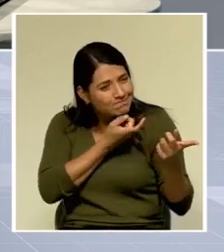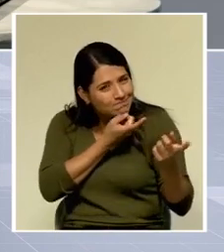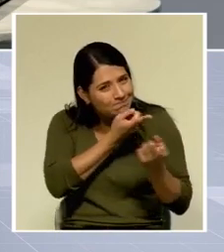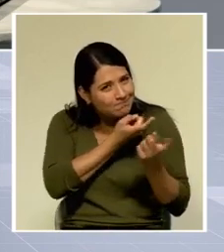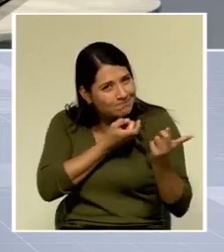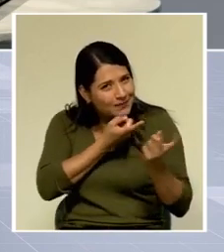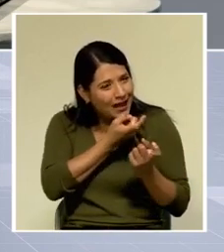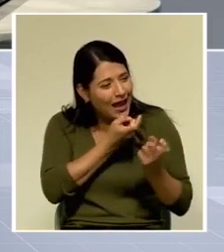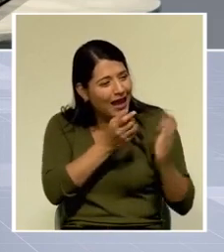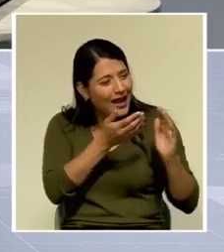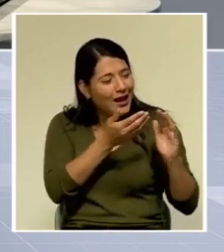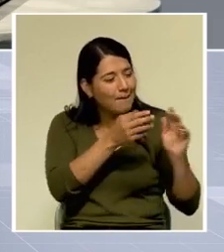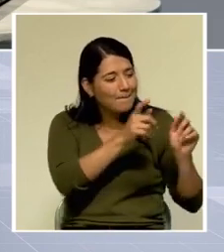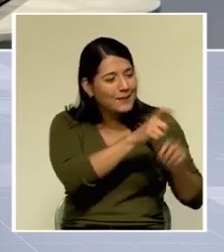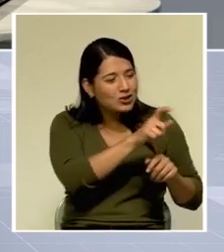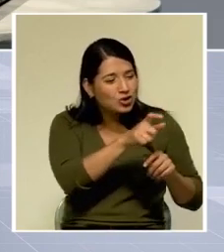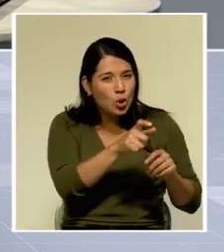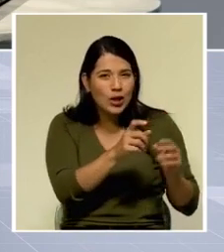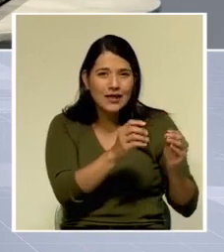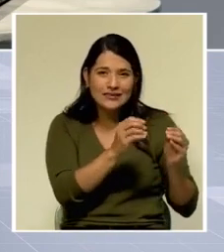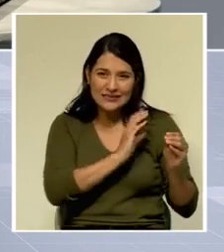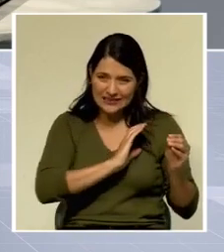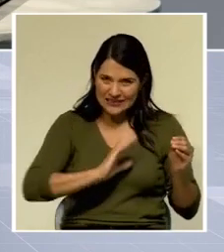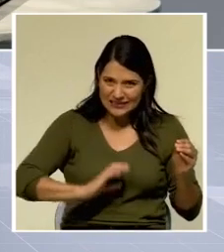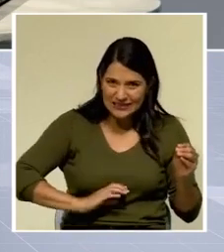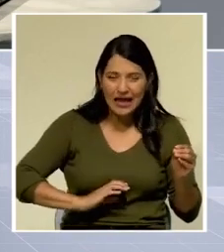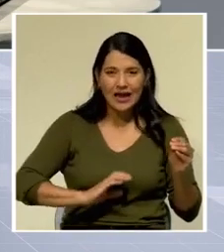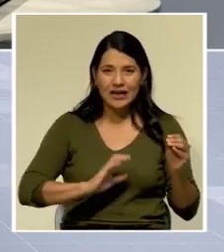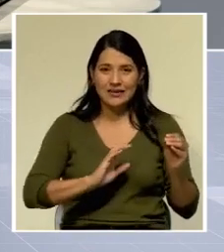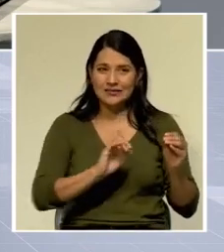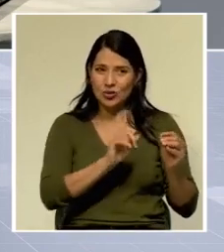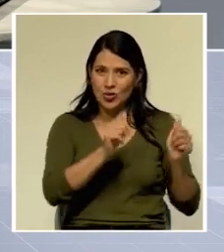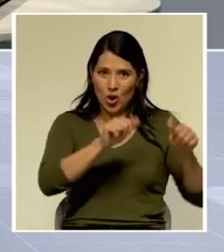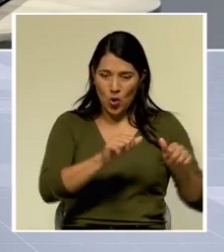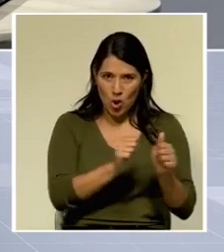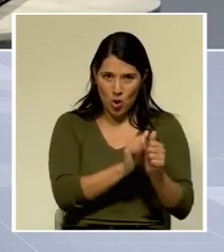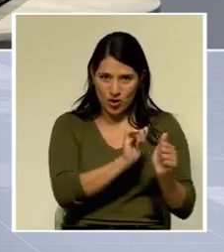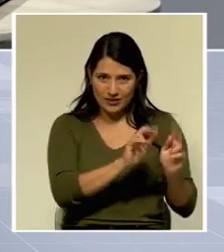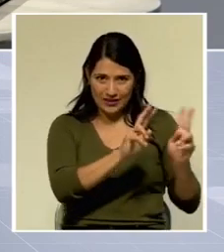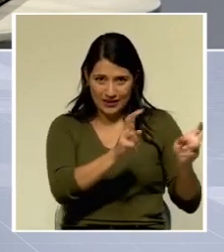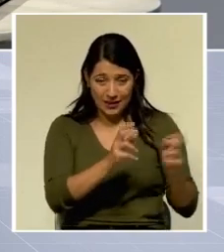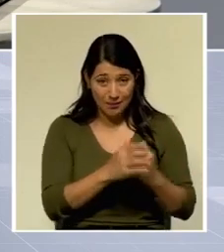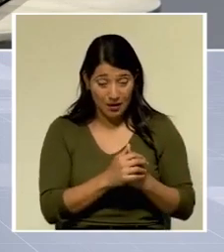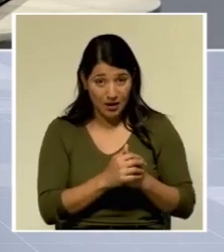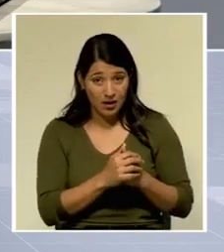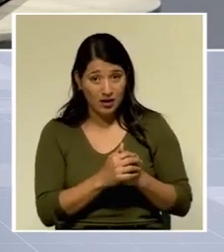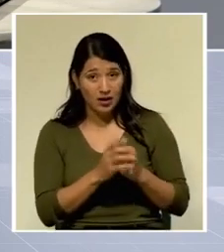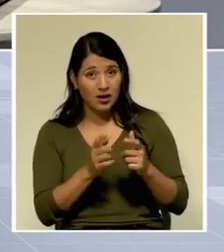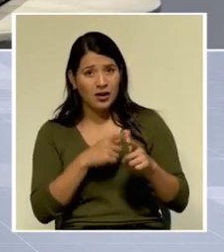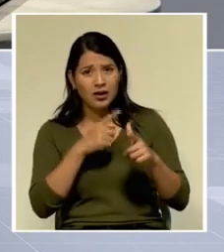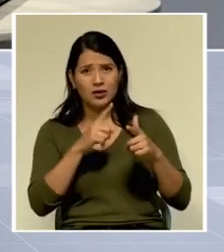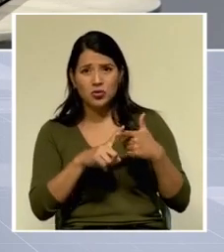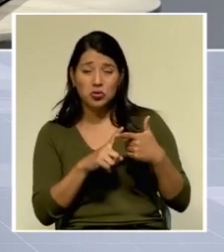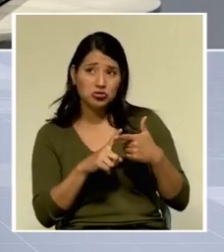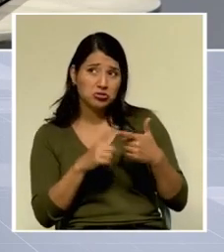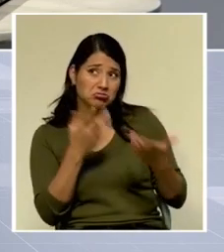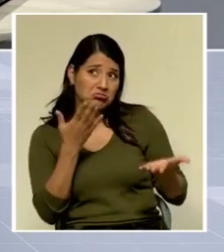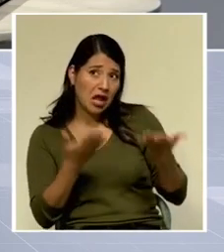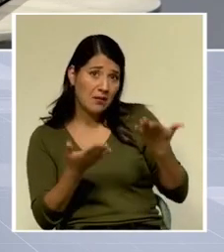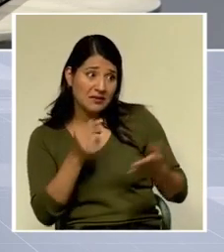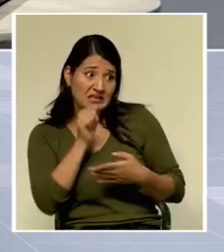esa una decisión exprofesa? Es decir, que él haya apostado y su equipo de campaña por el elector